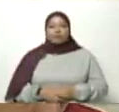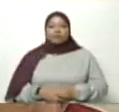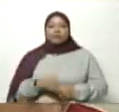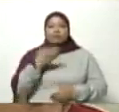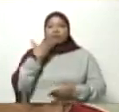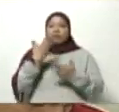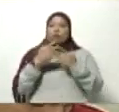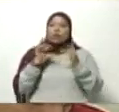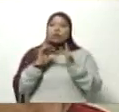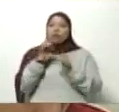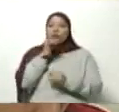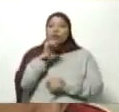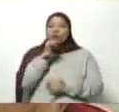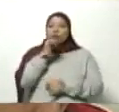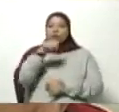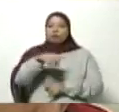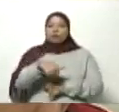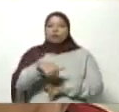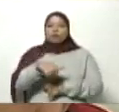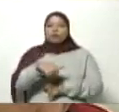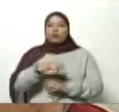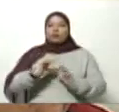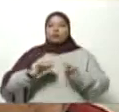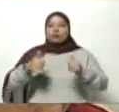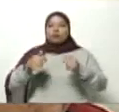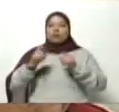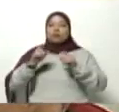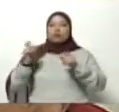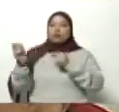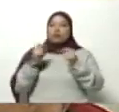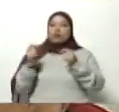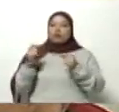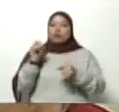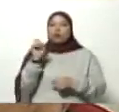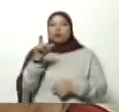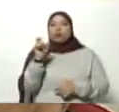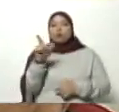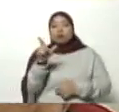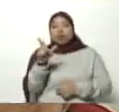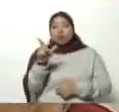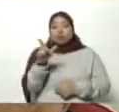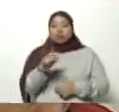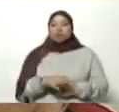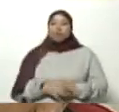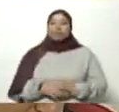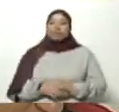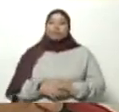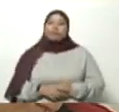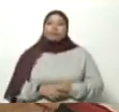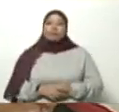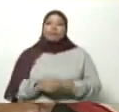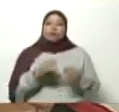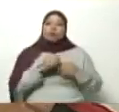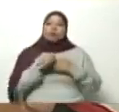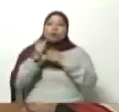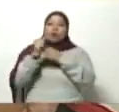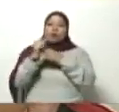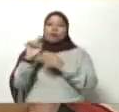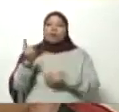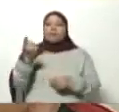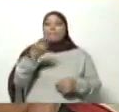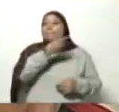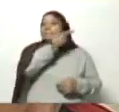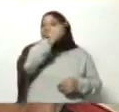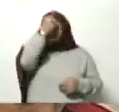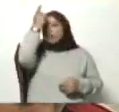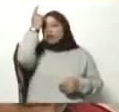Agradecemos por el contacto informativo. A esta hora inicia la rueda de prensa del Partido Socialista Unido de Venezuela, liderada por el primer